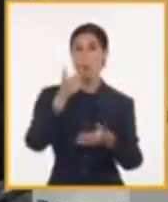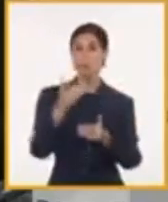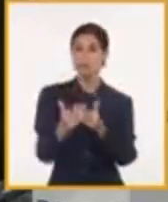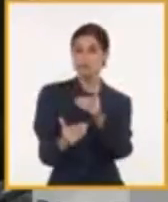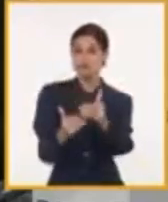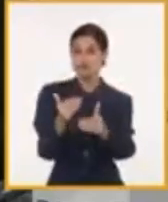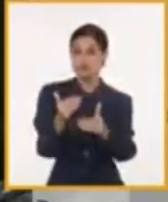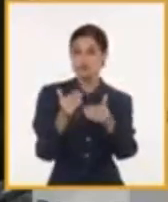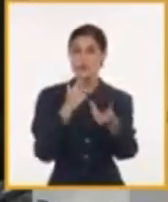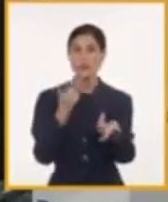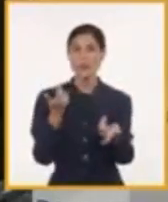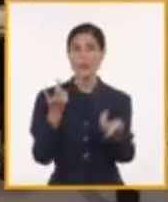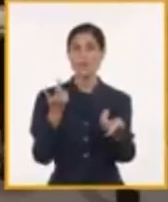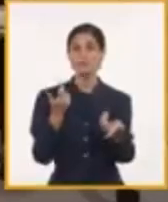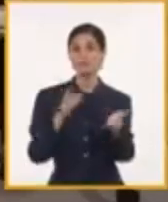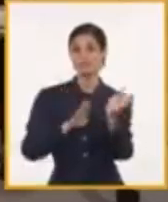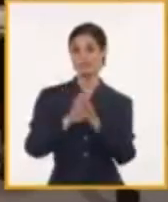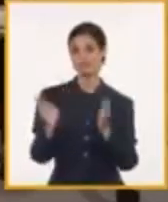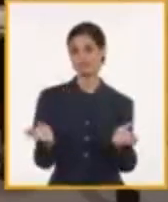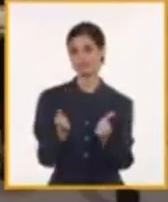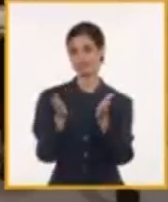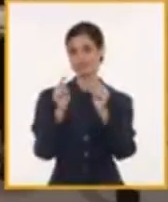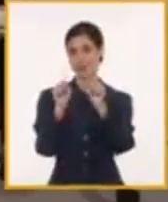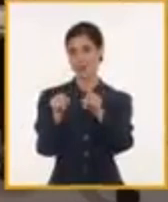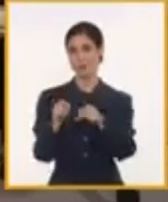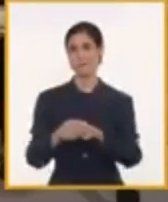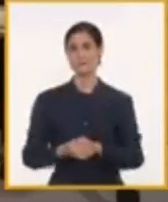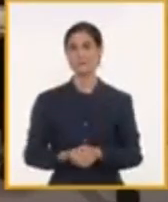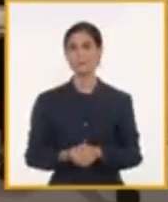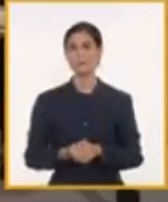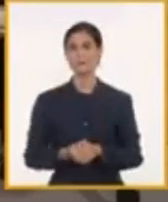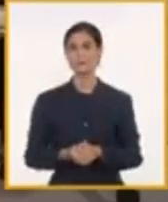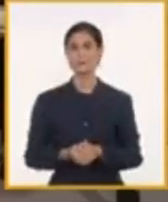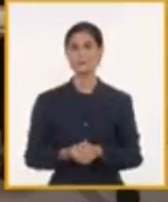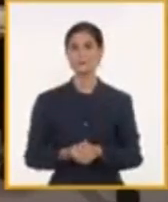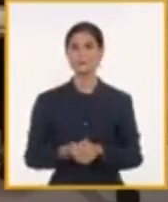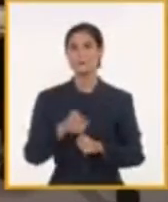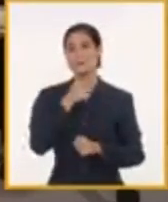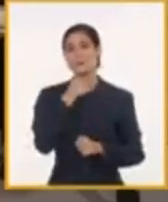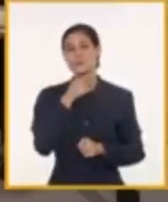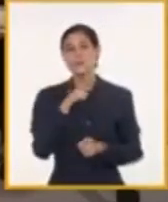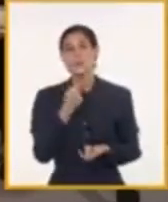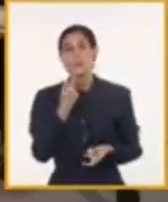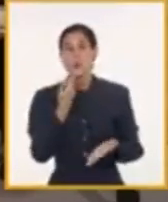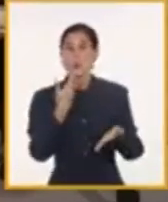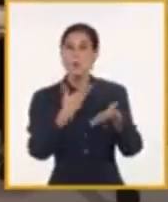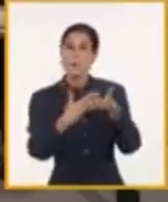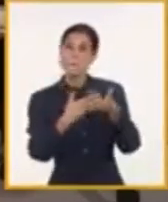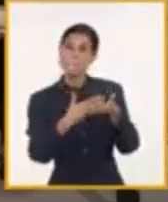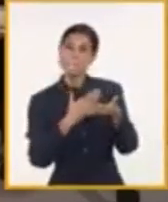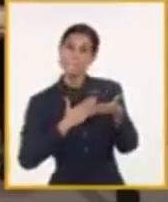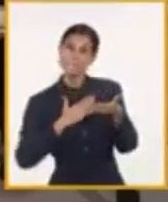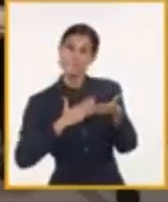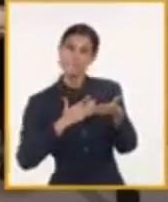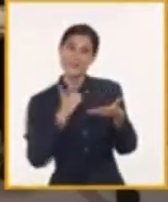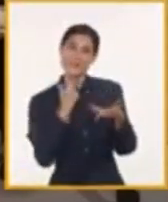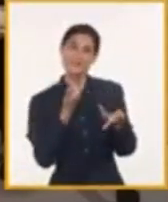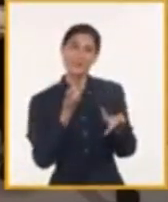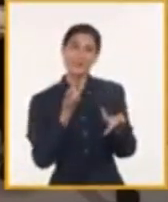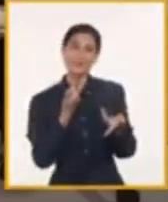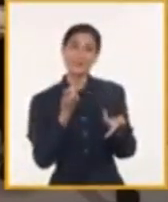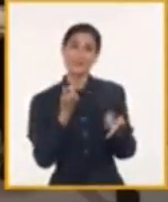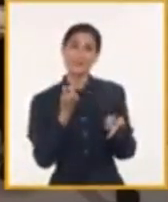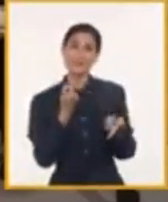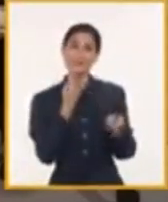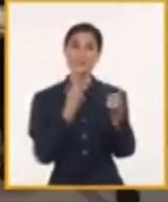de nuestras capturas. Y si lo industrial está, pudiéramos decir, con capacidades suficientes y con una eficiencia, evidentemente, porque va